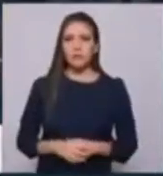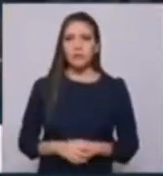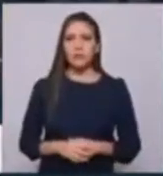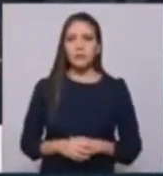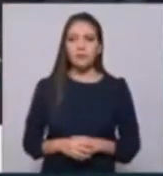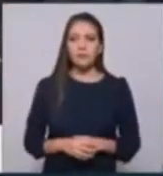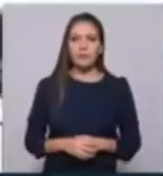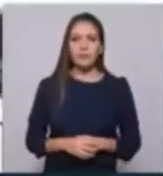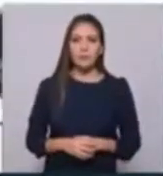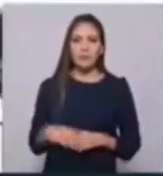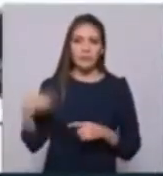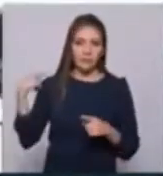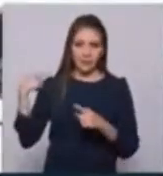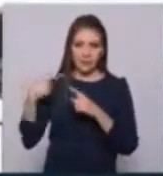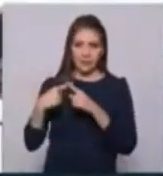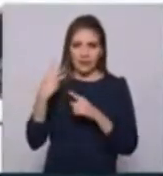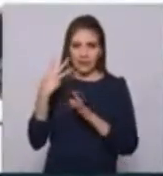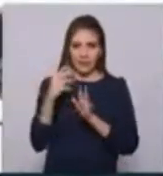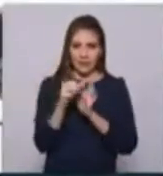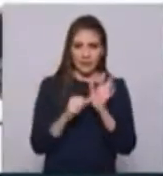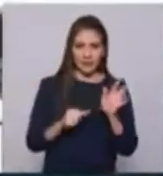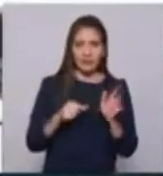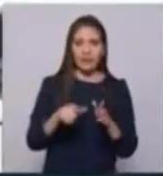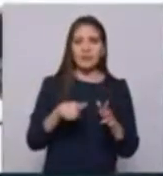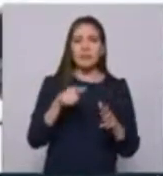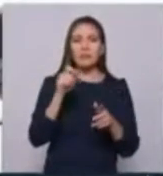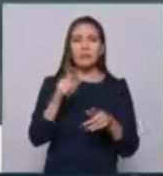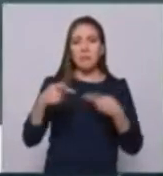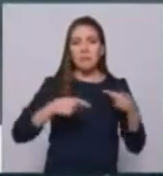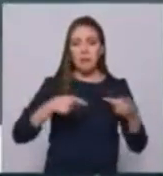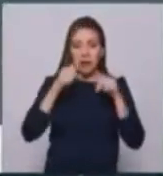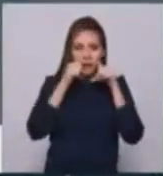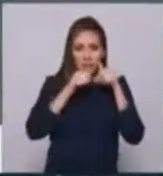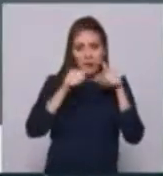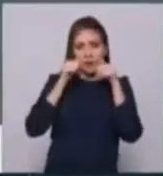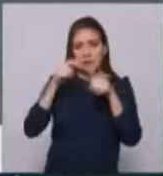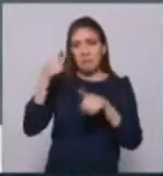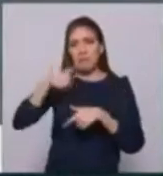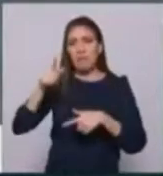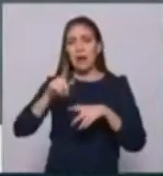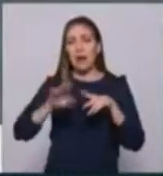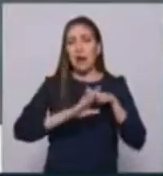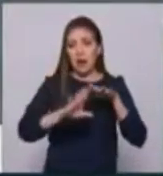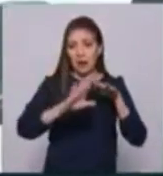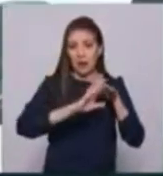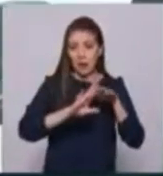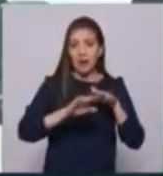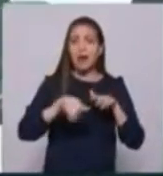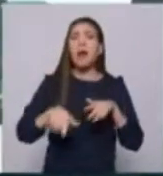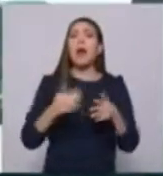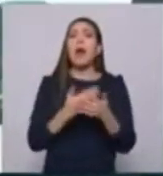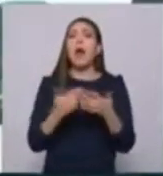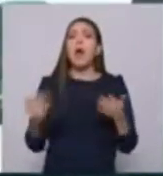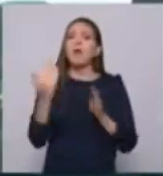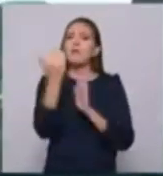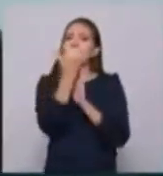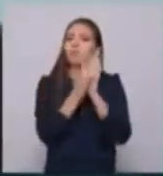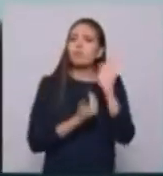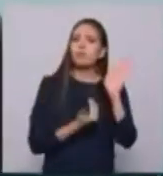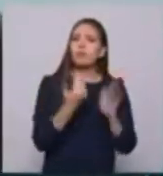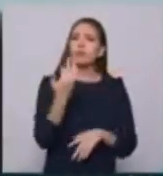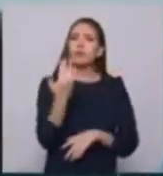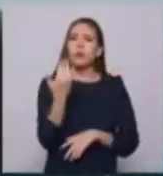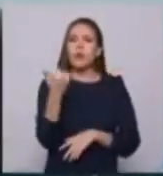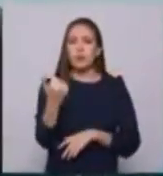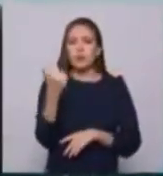A 3 meses de haberse puesto en marcha el Plan Especial de Atención Migratoria, el flujo de migrantes se ha reducido 56%, informó